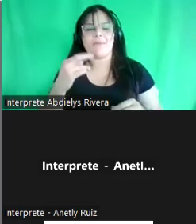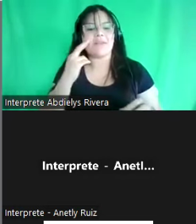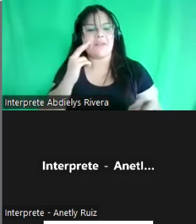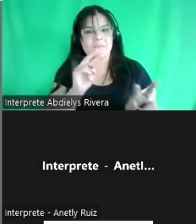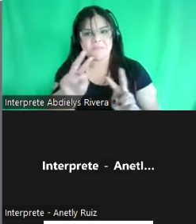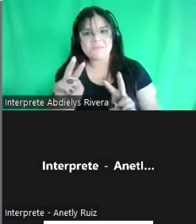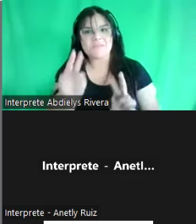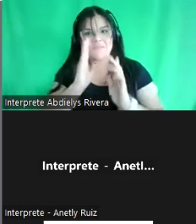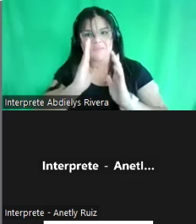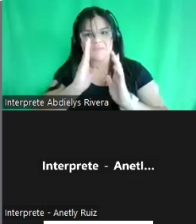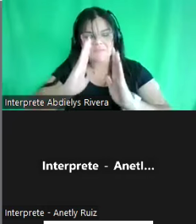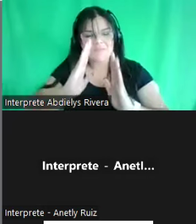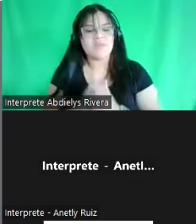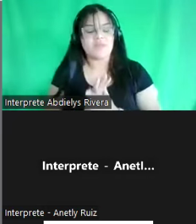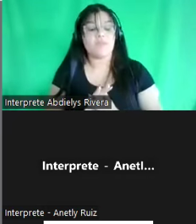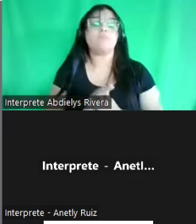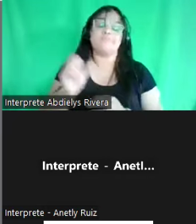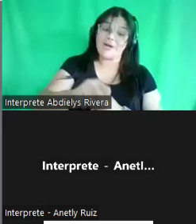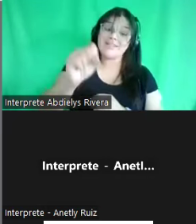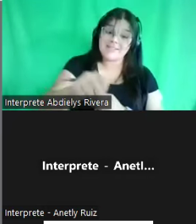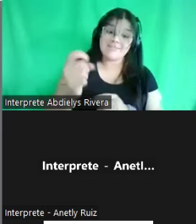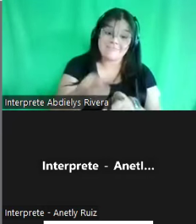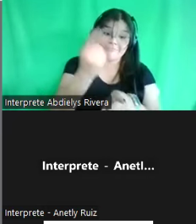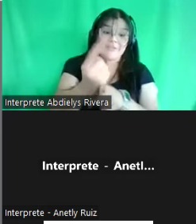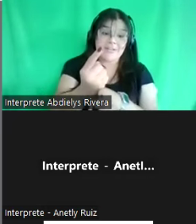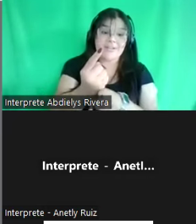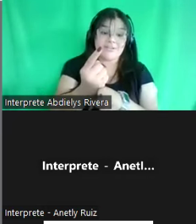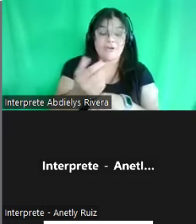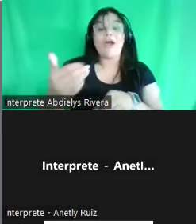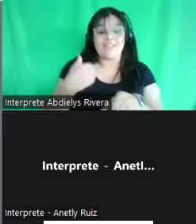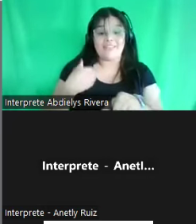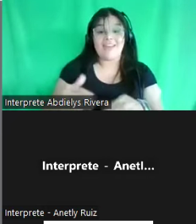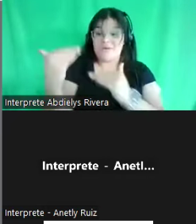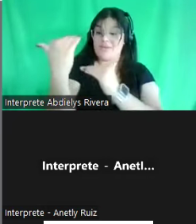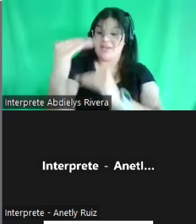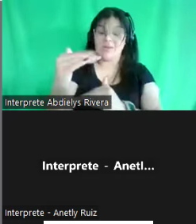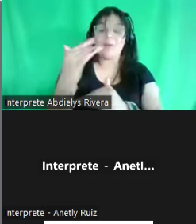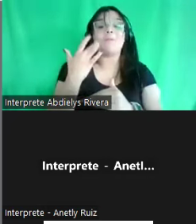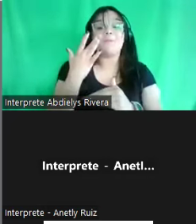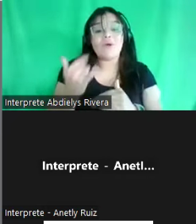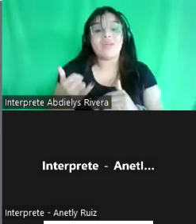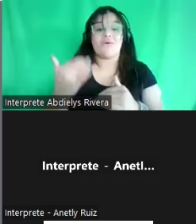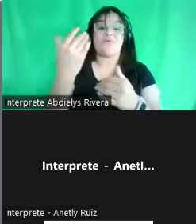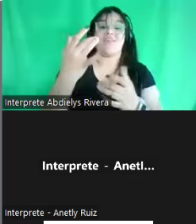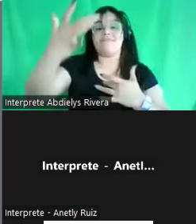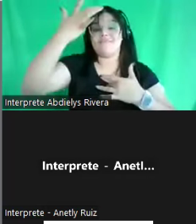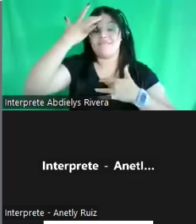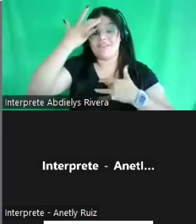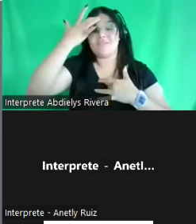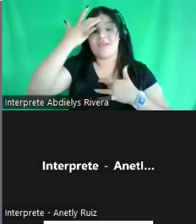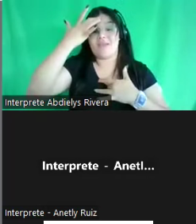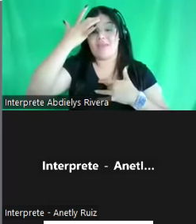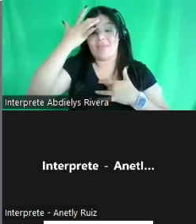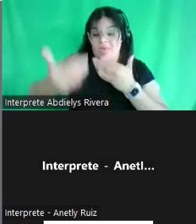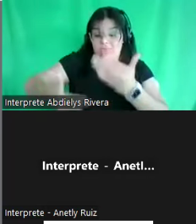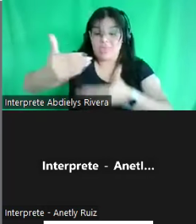Pues sí, un paciente con artritis reumatoide es considerado que posee una discapacidad porque es una enfermedad crónica progresiva, que si esa enfermedad